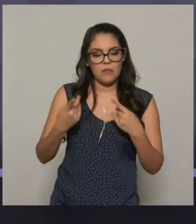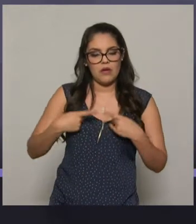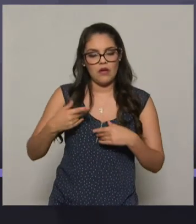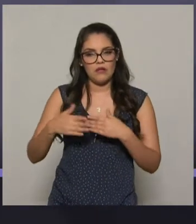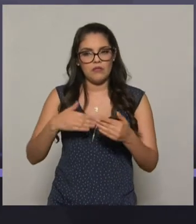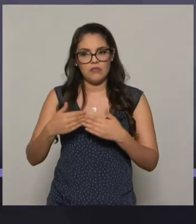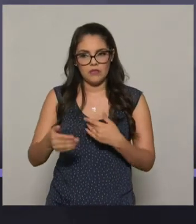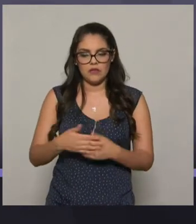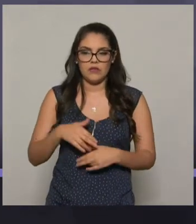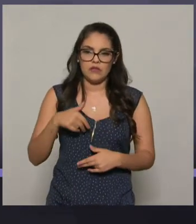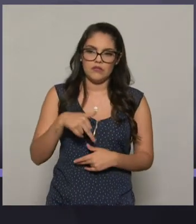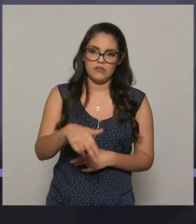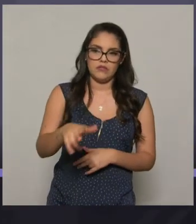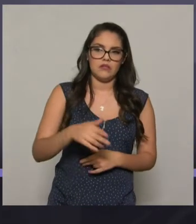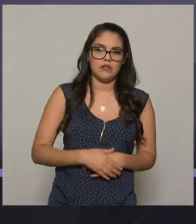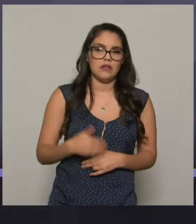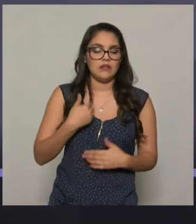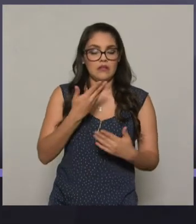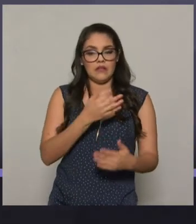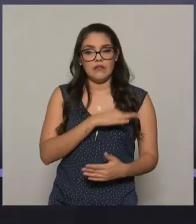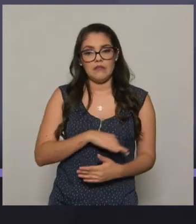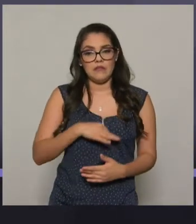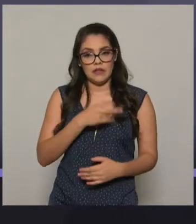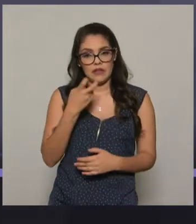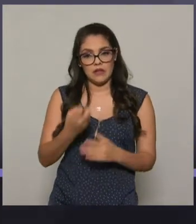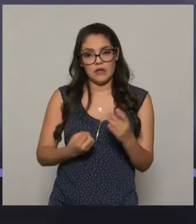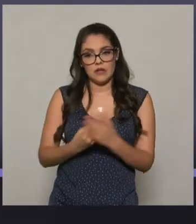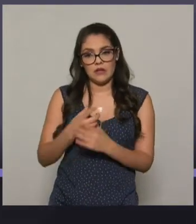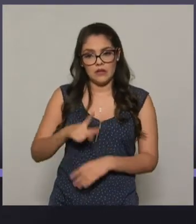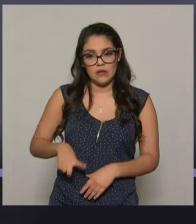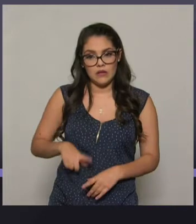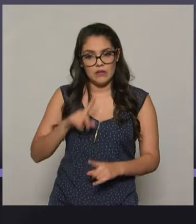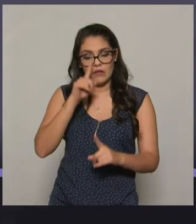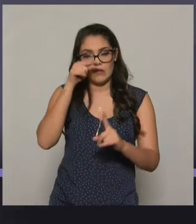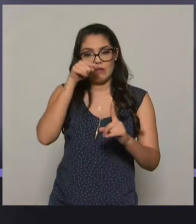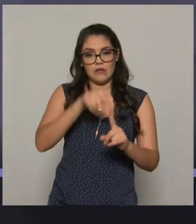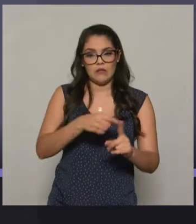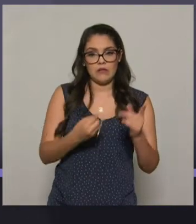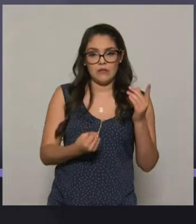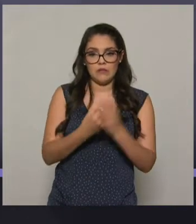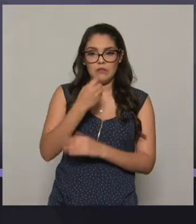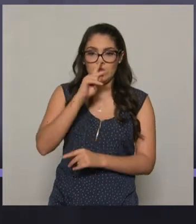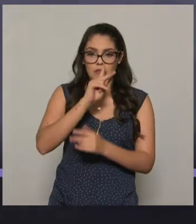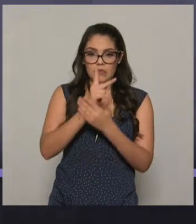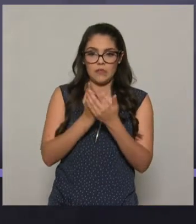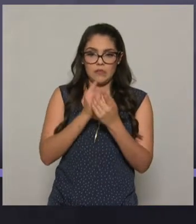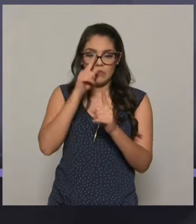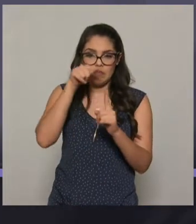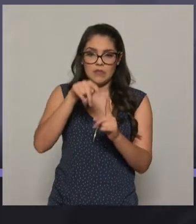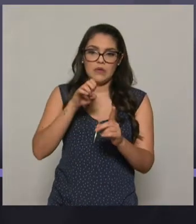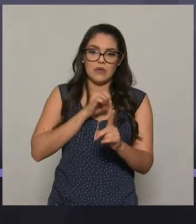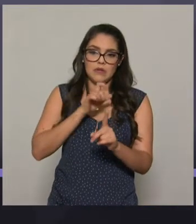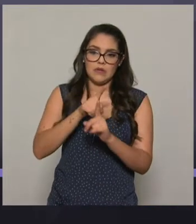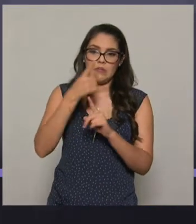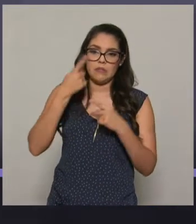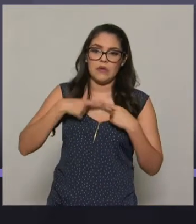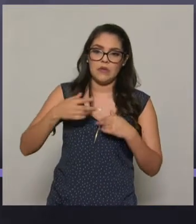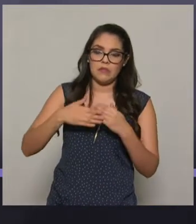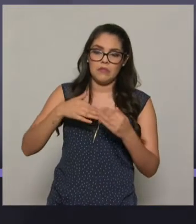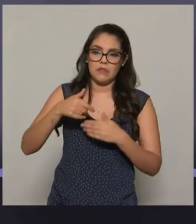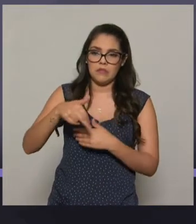Yo celebro que esa administración haya concentrado su programa de movilidad en el peatón. Esto